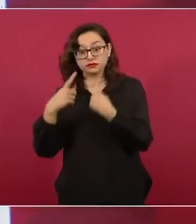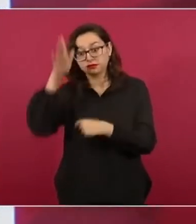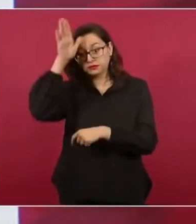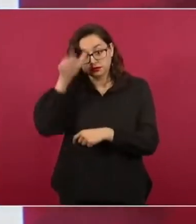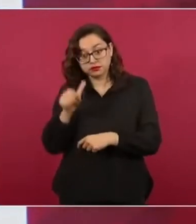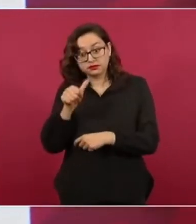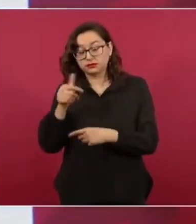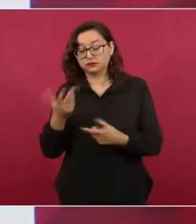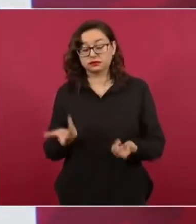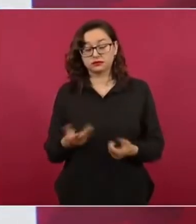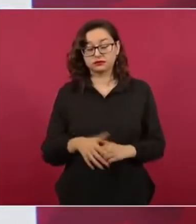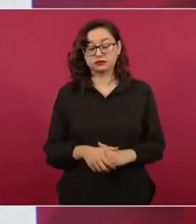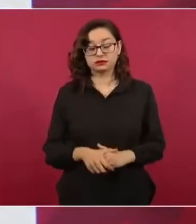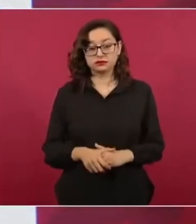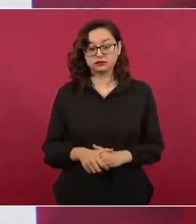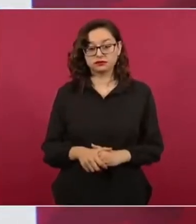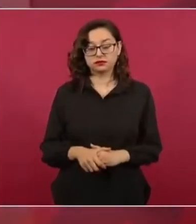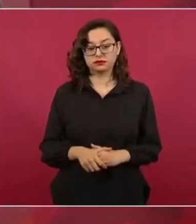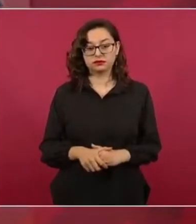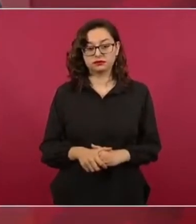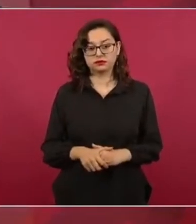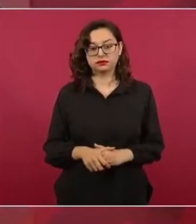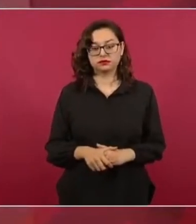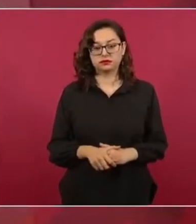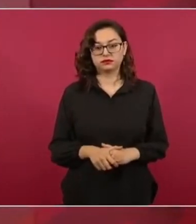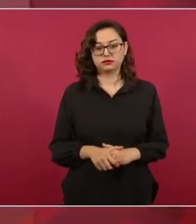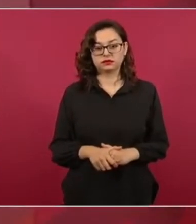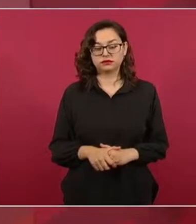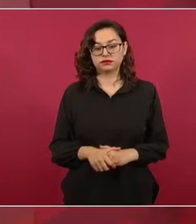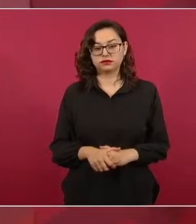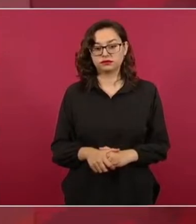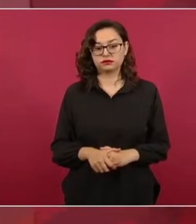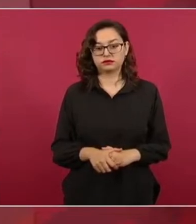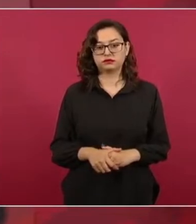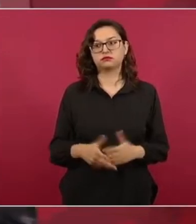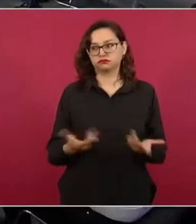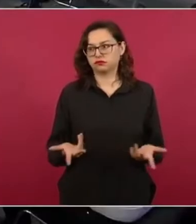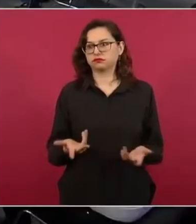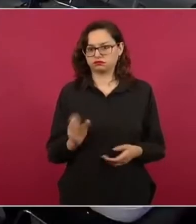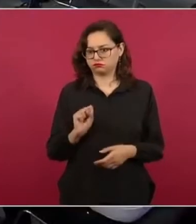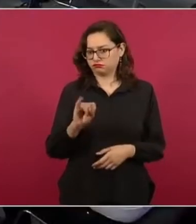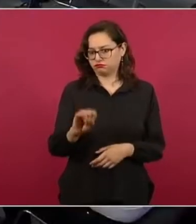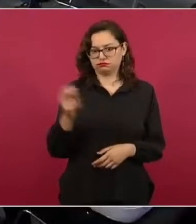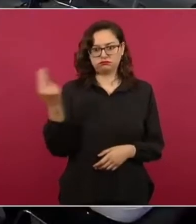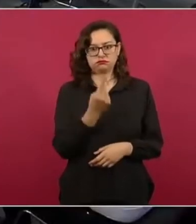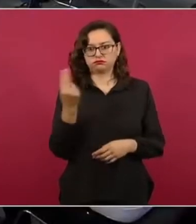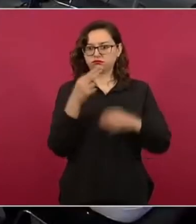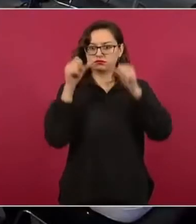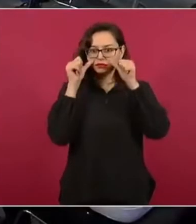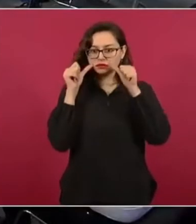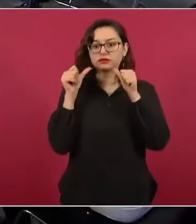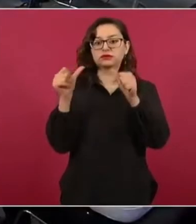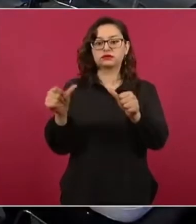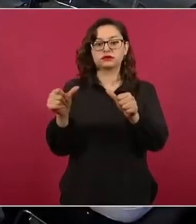Pero desde luego que existe pues la necesidad de atender el problema. Pero yo lo que